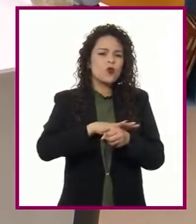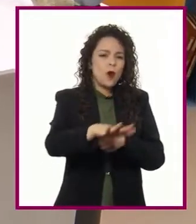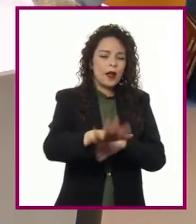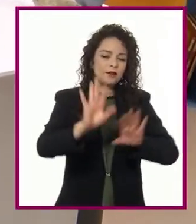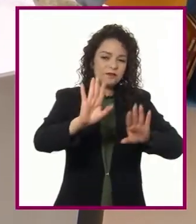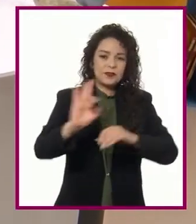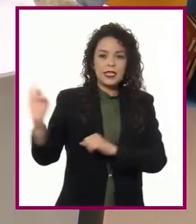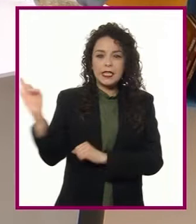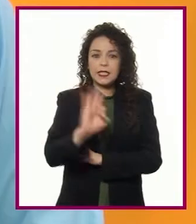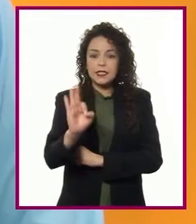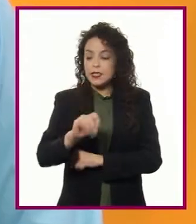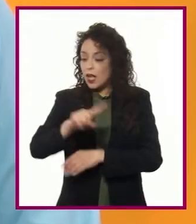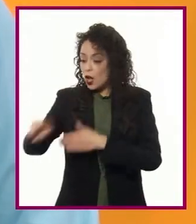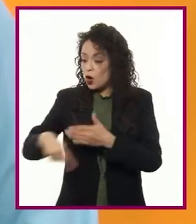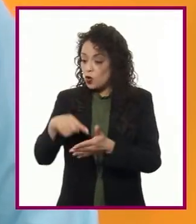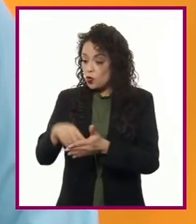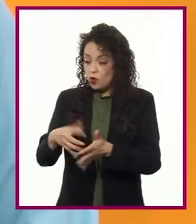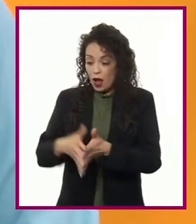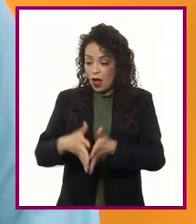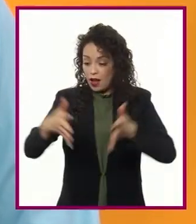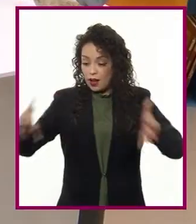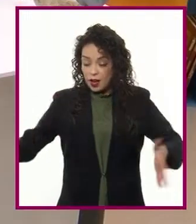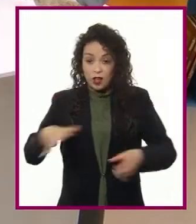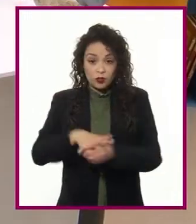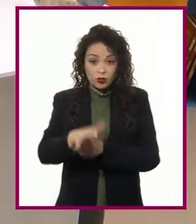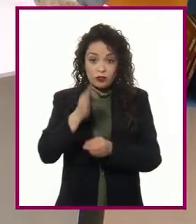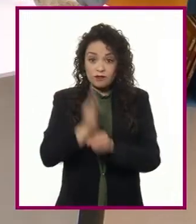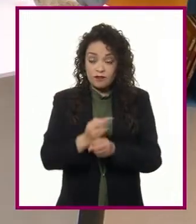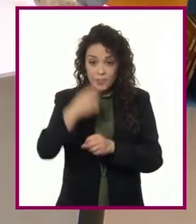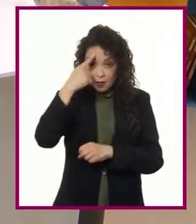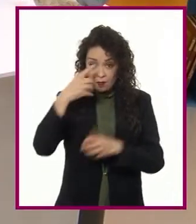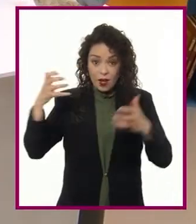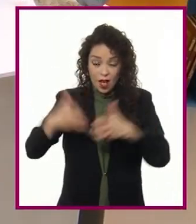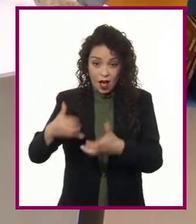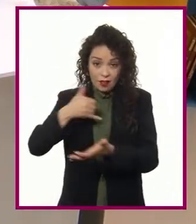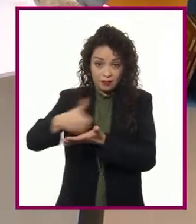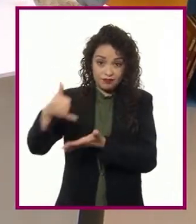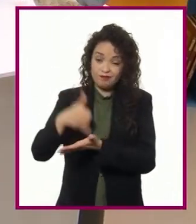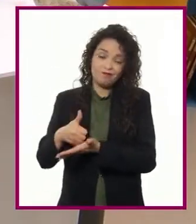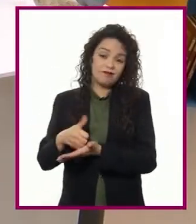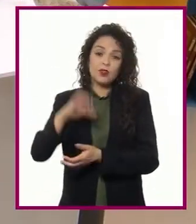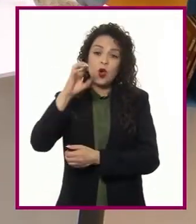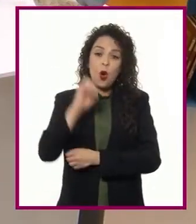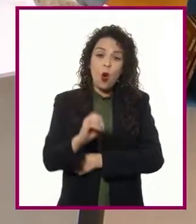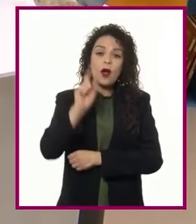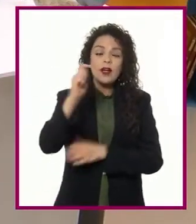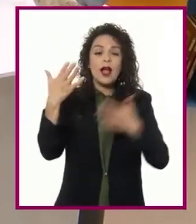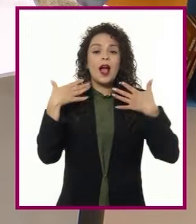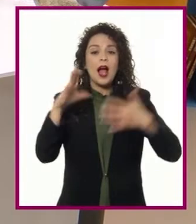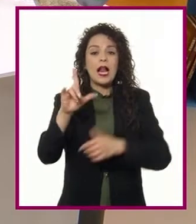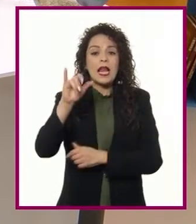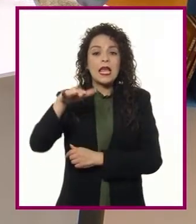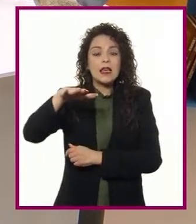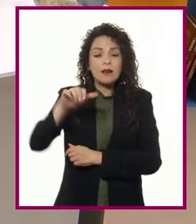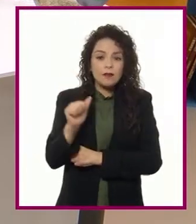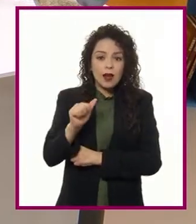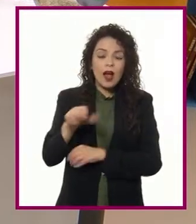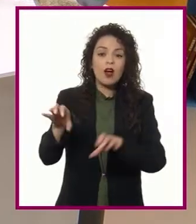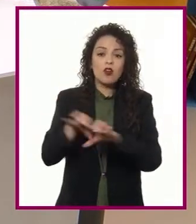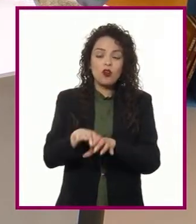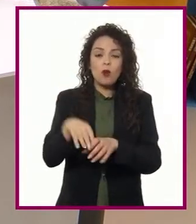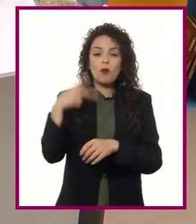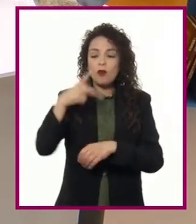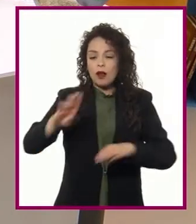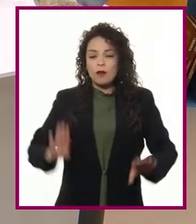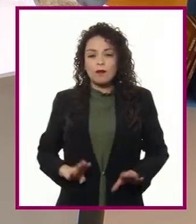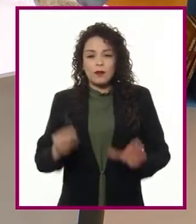con el espacio suficiente para policultivos o que el clima no permite que se puedan sembrar determinadas especies.